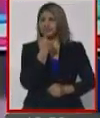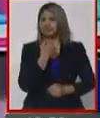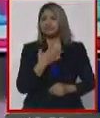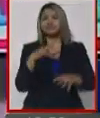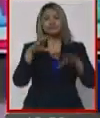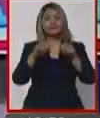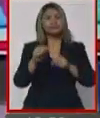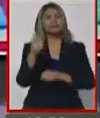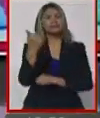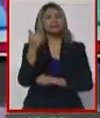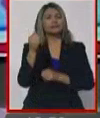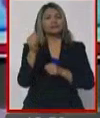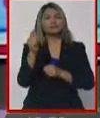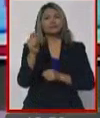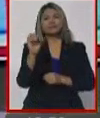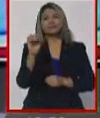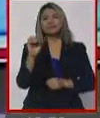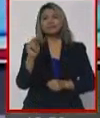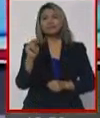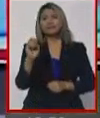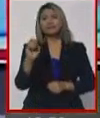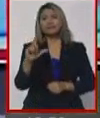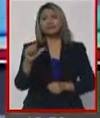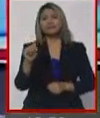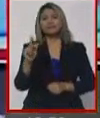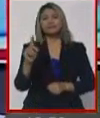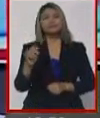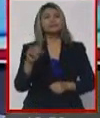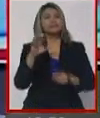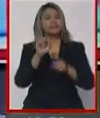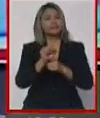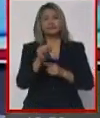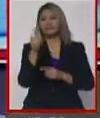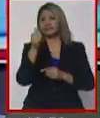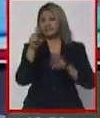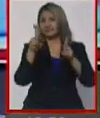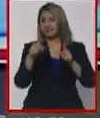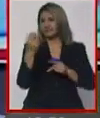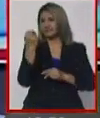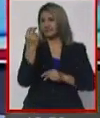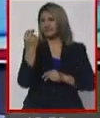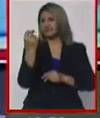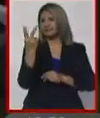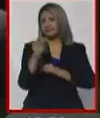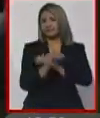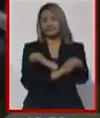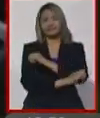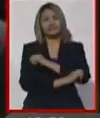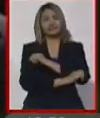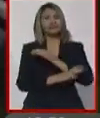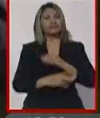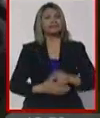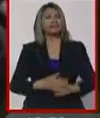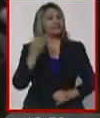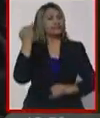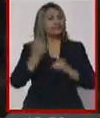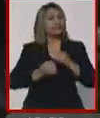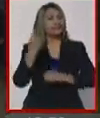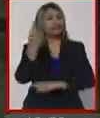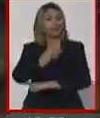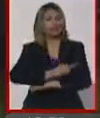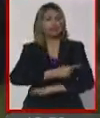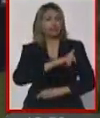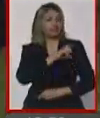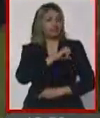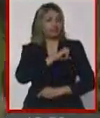Narcotráfico incautó 10 toneladas de droga, aprendió a 10 personas, entre ellas 2 extranjeros. En los últimos días,